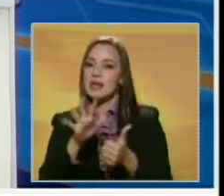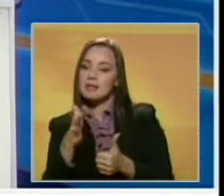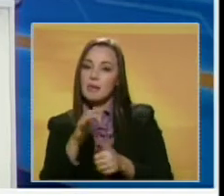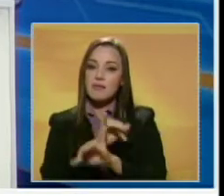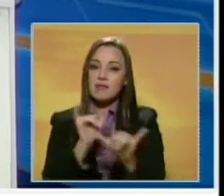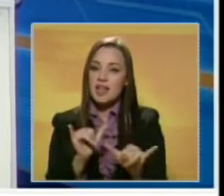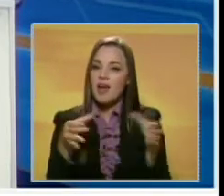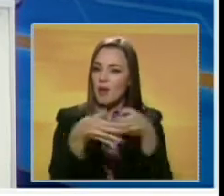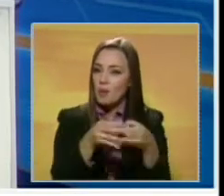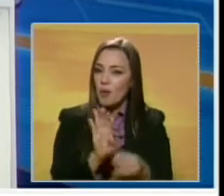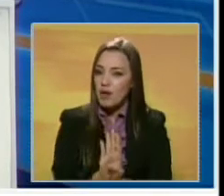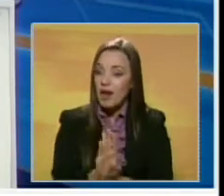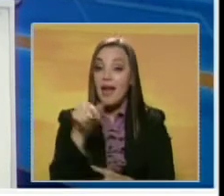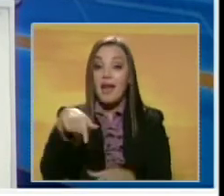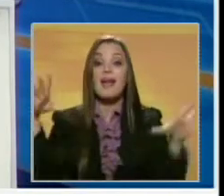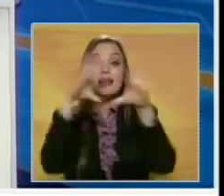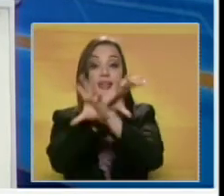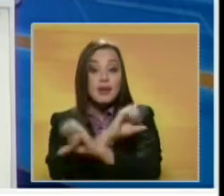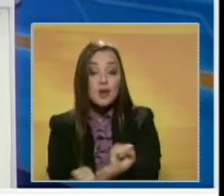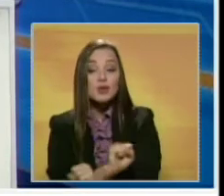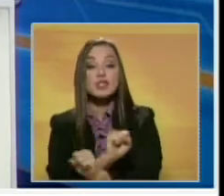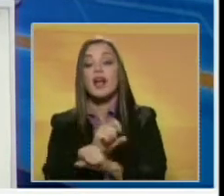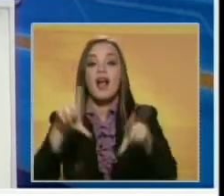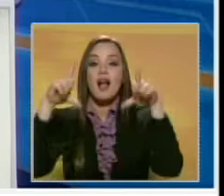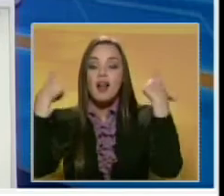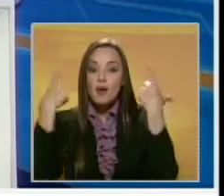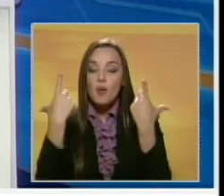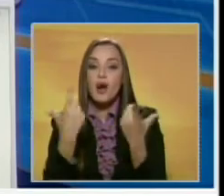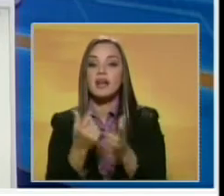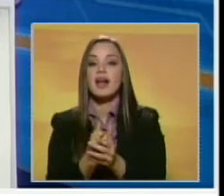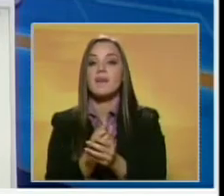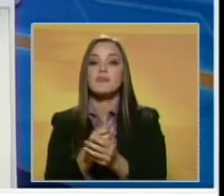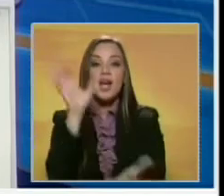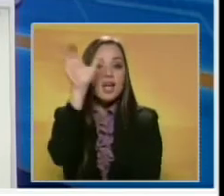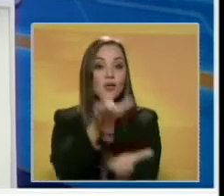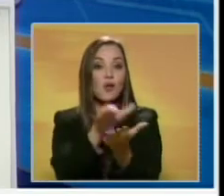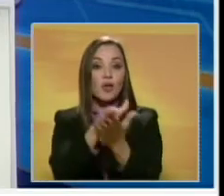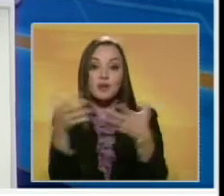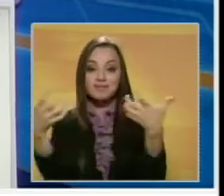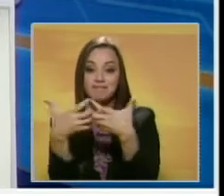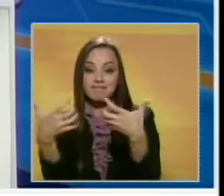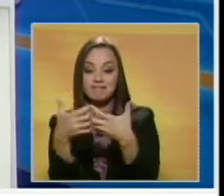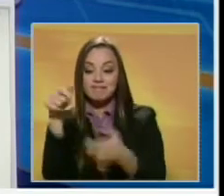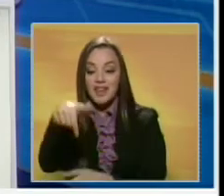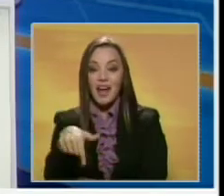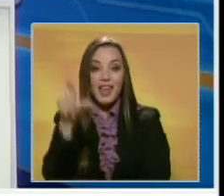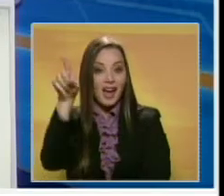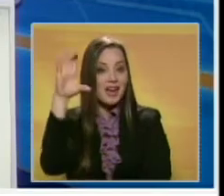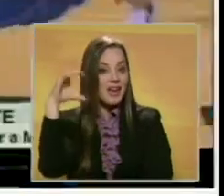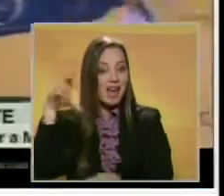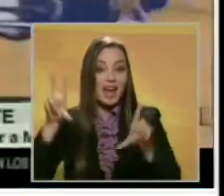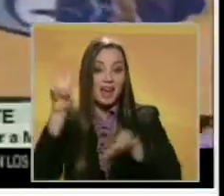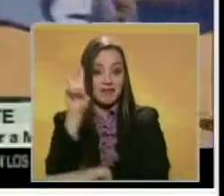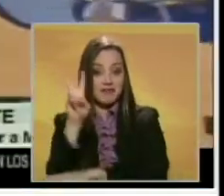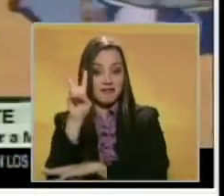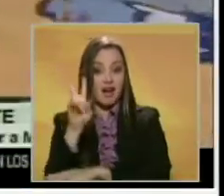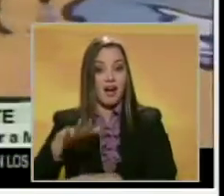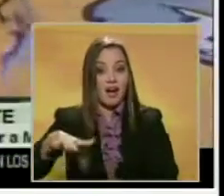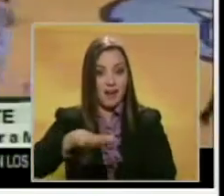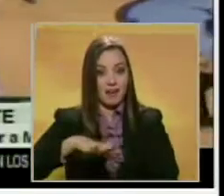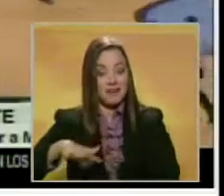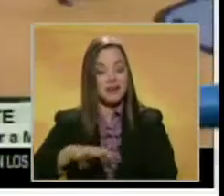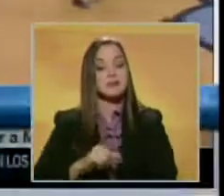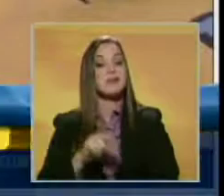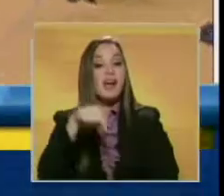B. En tanto, esta noche Bucaneros de La Guaira y Cocodrilos de Caracas se chocarán en el Estado Vargas. Ya pasando notas de la NBA, esta